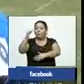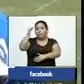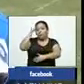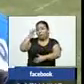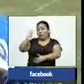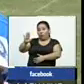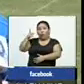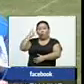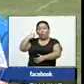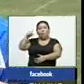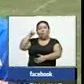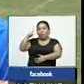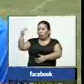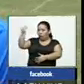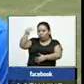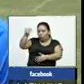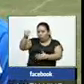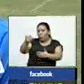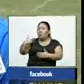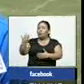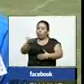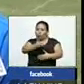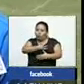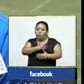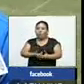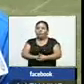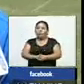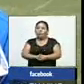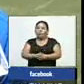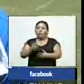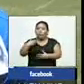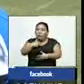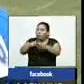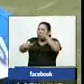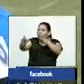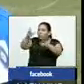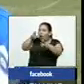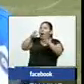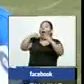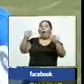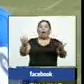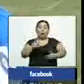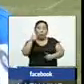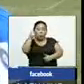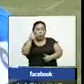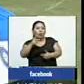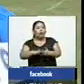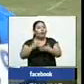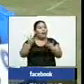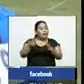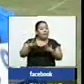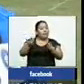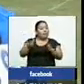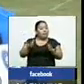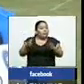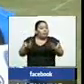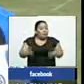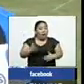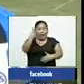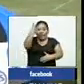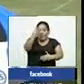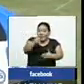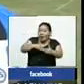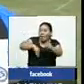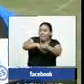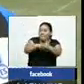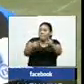haciendo su trabajo, nosotros lo estamos captando muy rápido y eso es bueno y esperamos que ya el día del partido